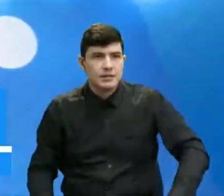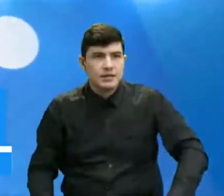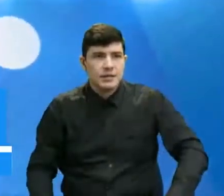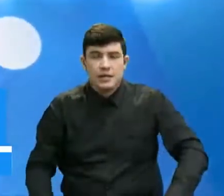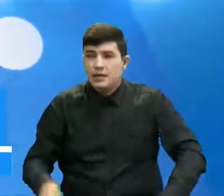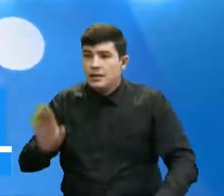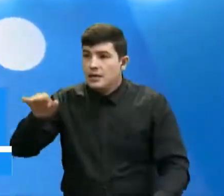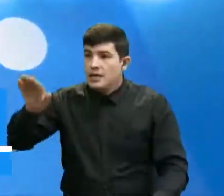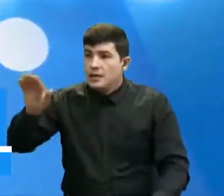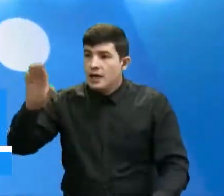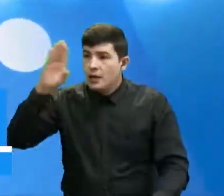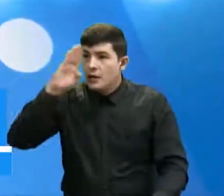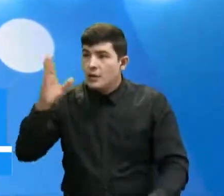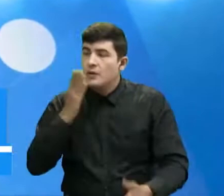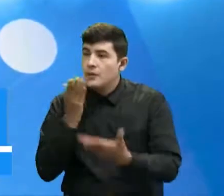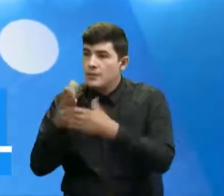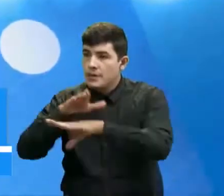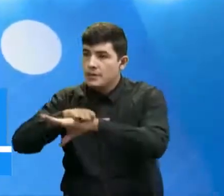disculpe.